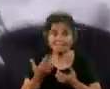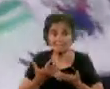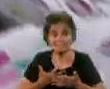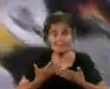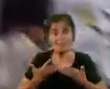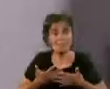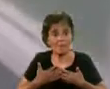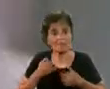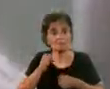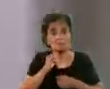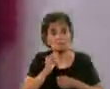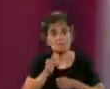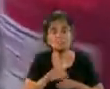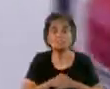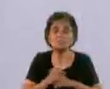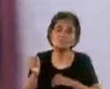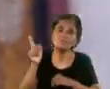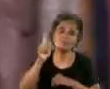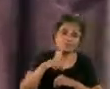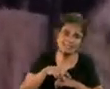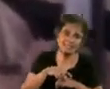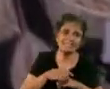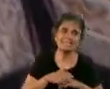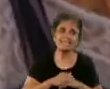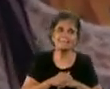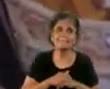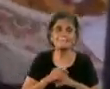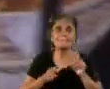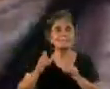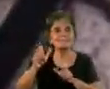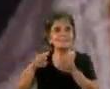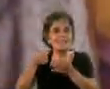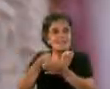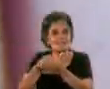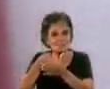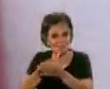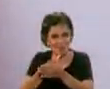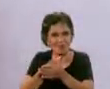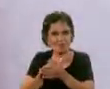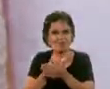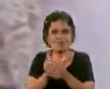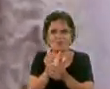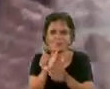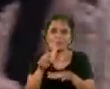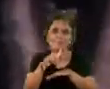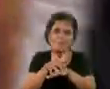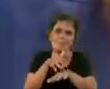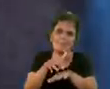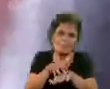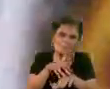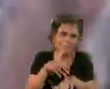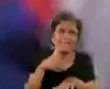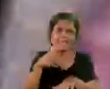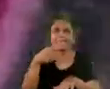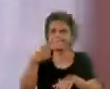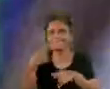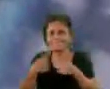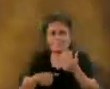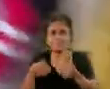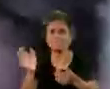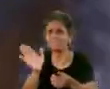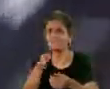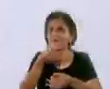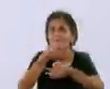motivan, vienen. De hecho, tenemos ahí en el fondo varios emprendedores con sticker, con medias, con... Y todos